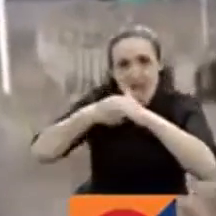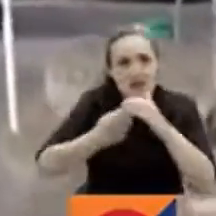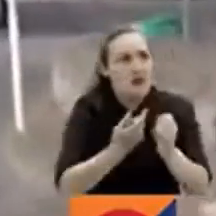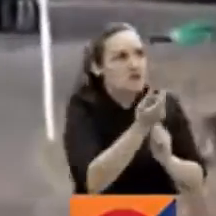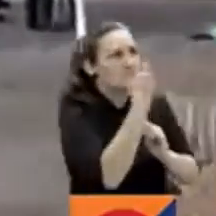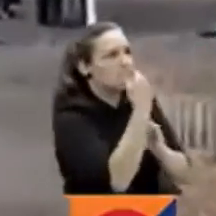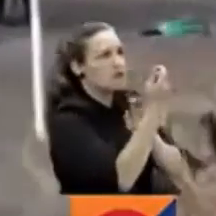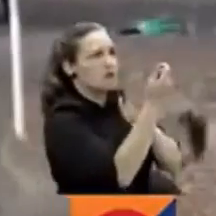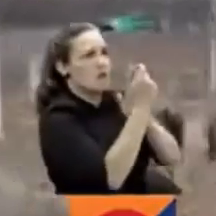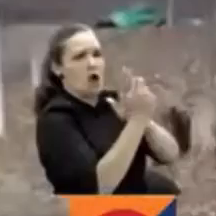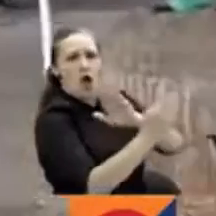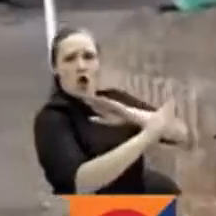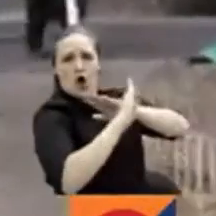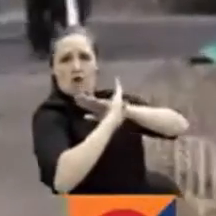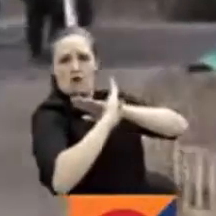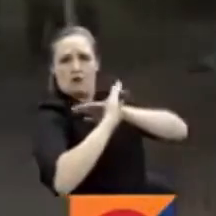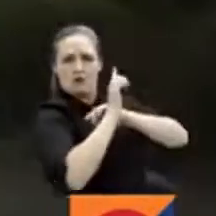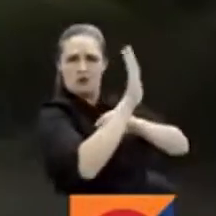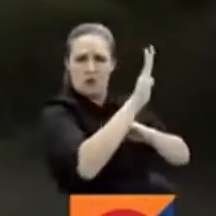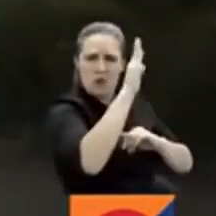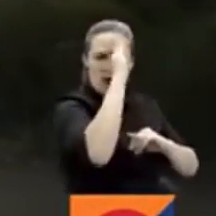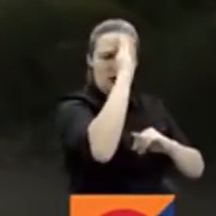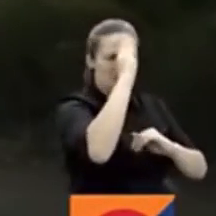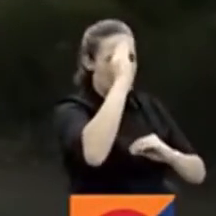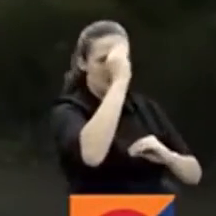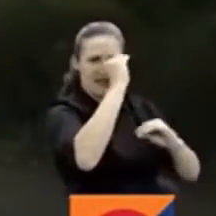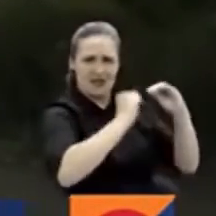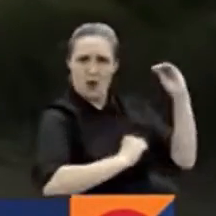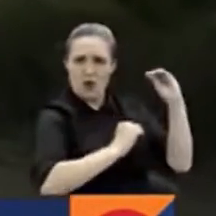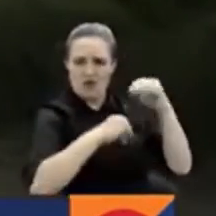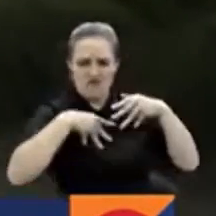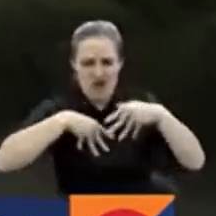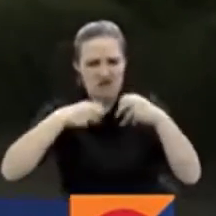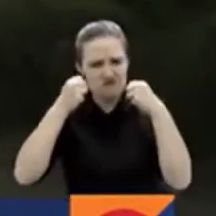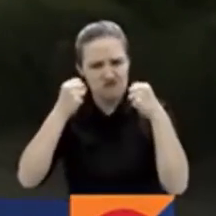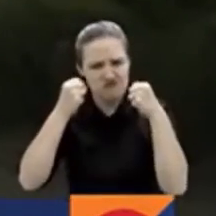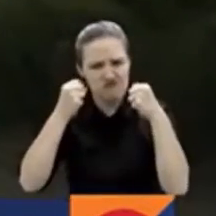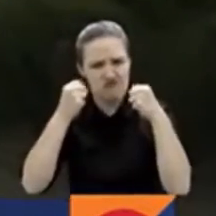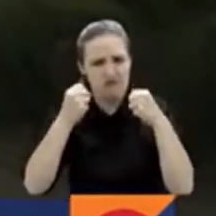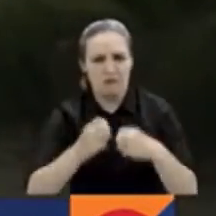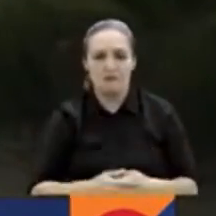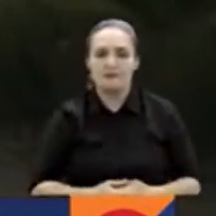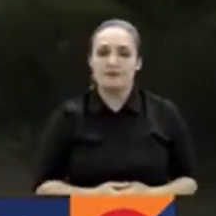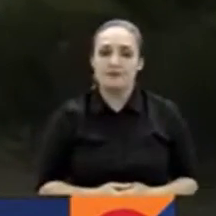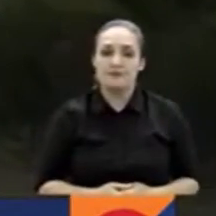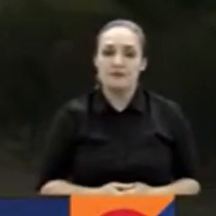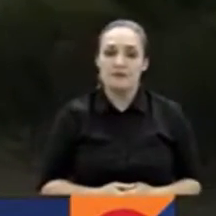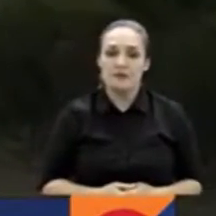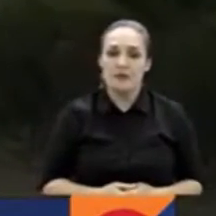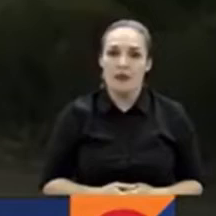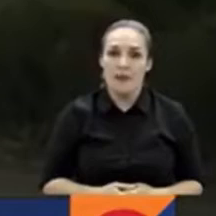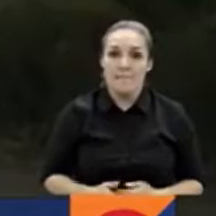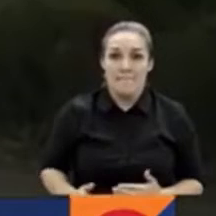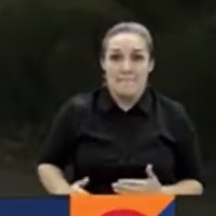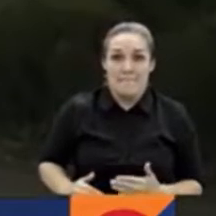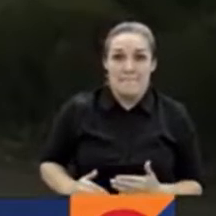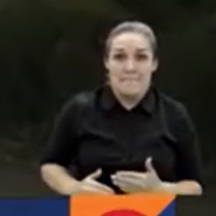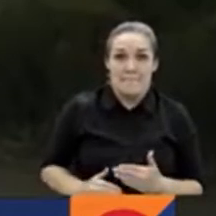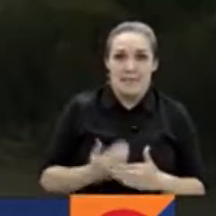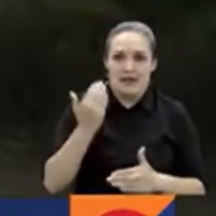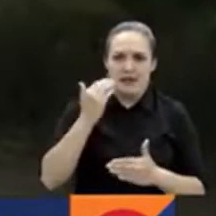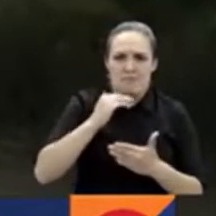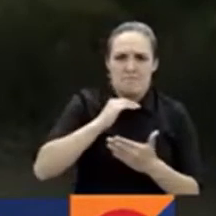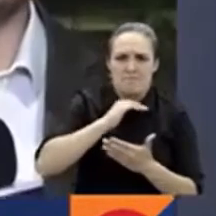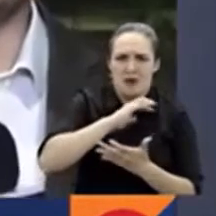recientes operativos de las autoridades. Desde el primer momento en que empezó a alterarse